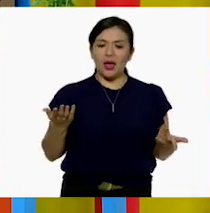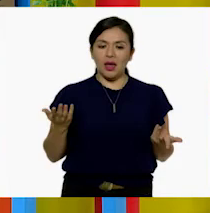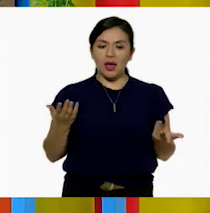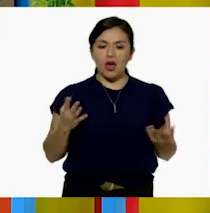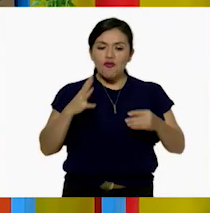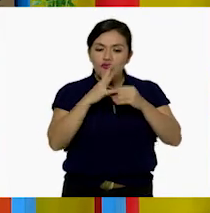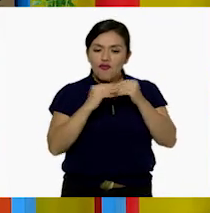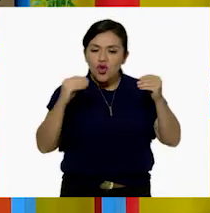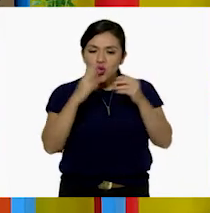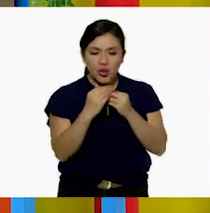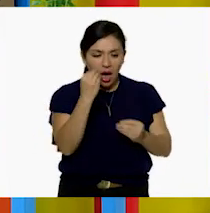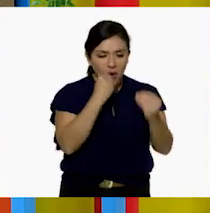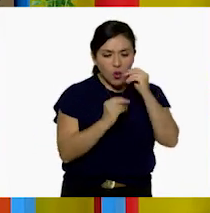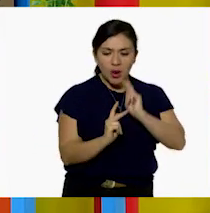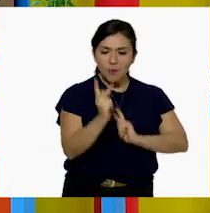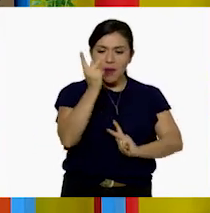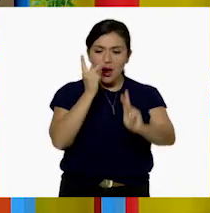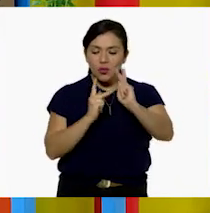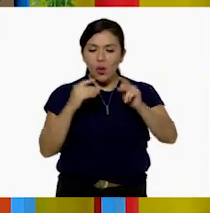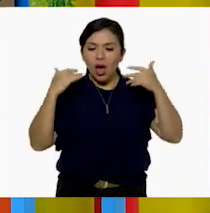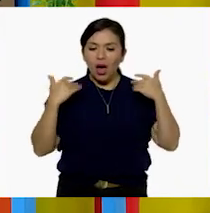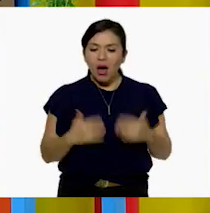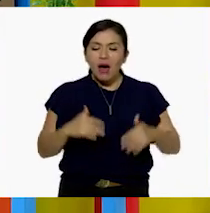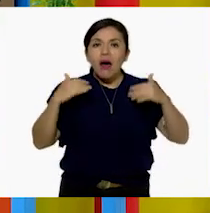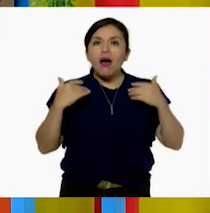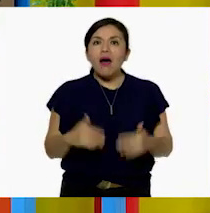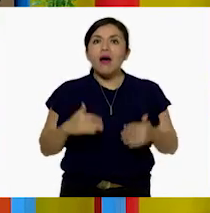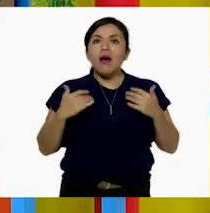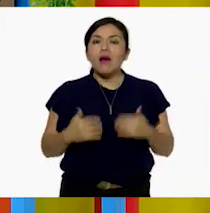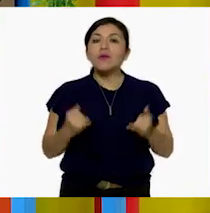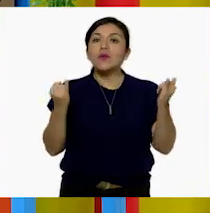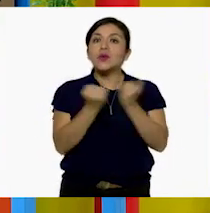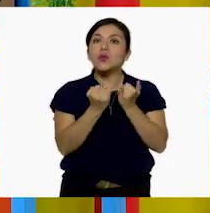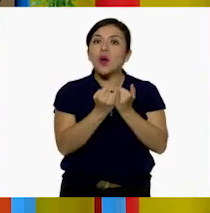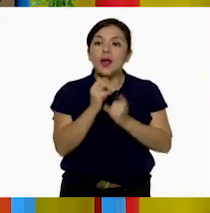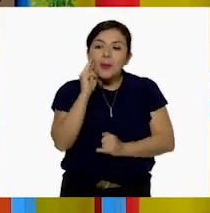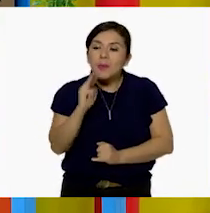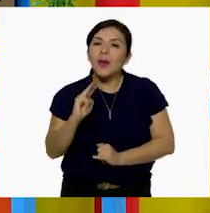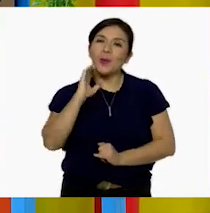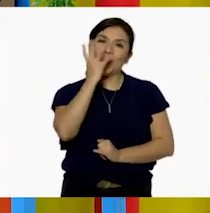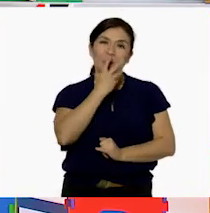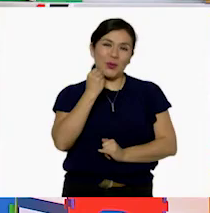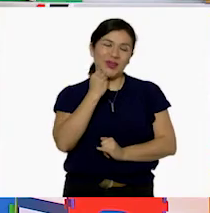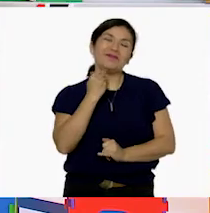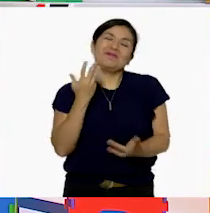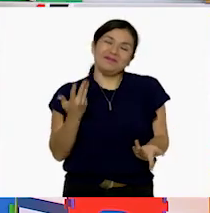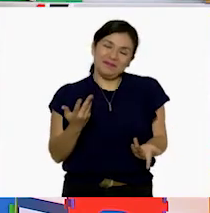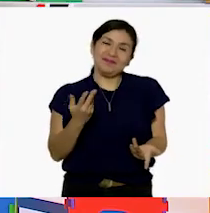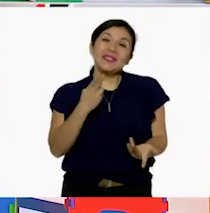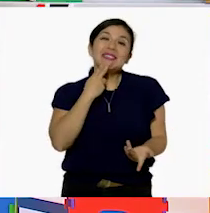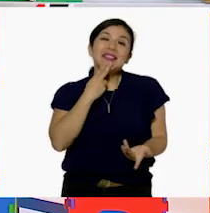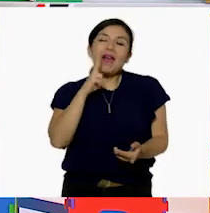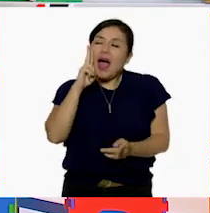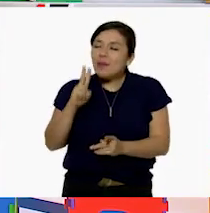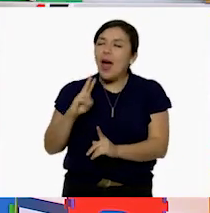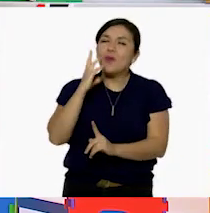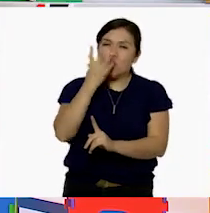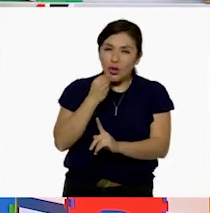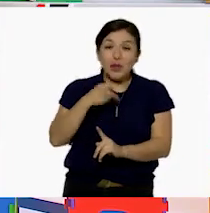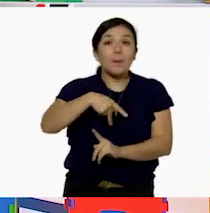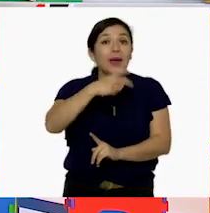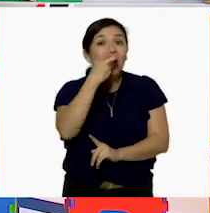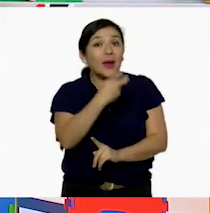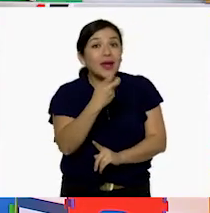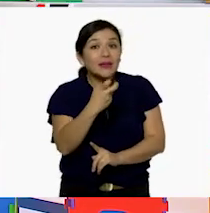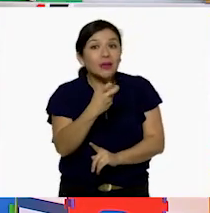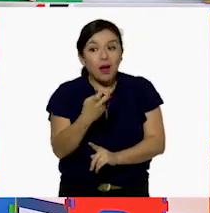la fruta y las verduras que comemos y bueno, y también se ven muy bonitas. Aparte de que sirven de adorno, pero precisamente